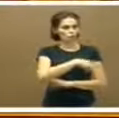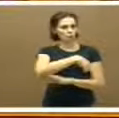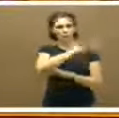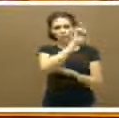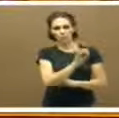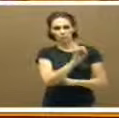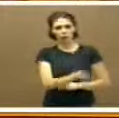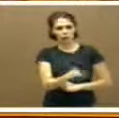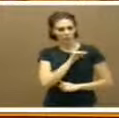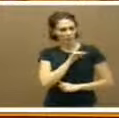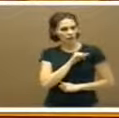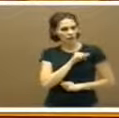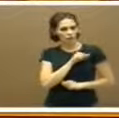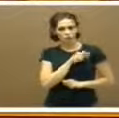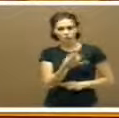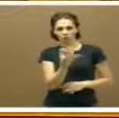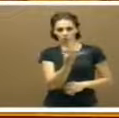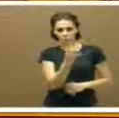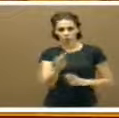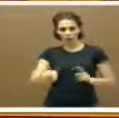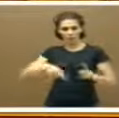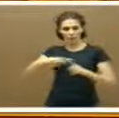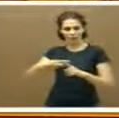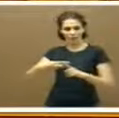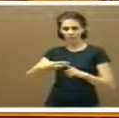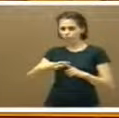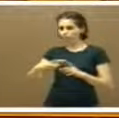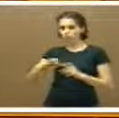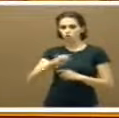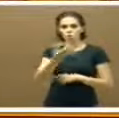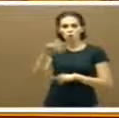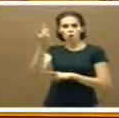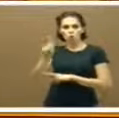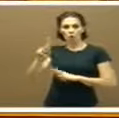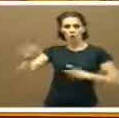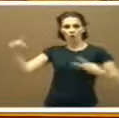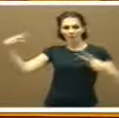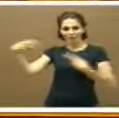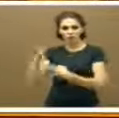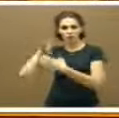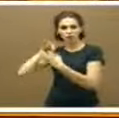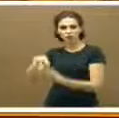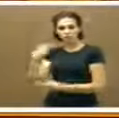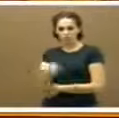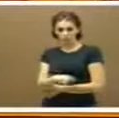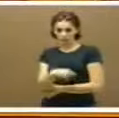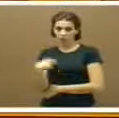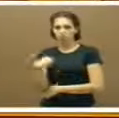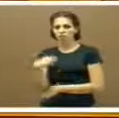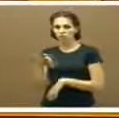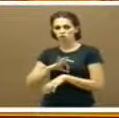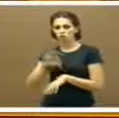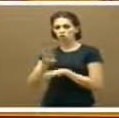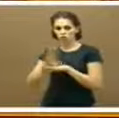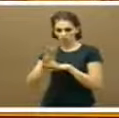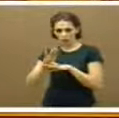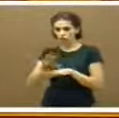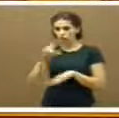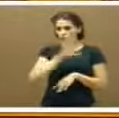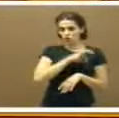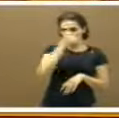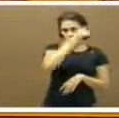y de la deuda, sino que también son los campeones del recorte en la sanidad, señor consejero, en la sanidad. Señoras